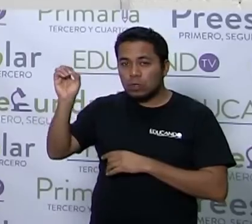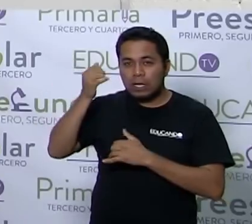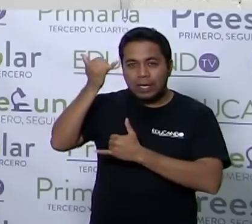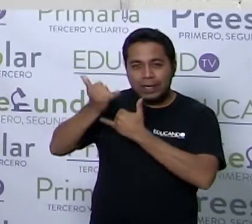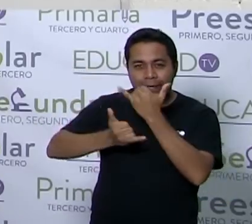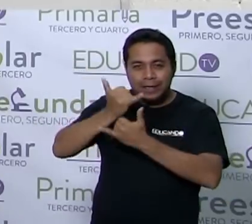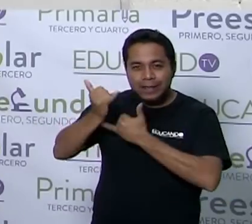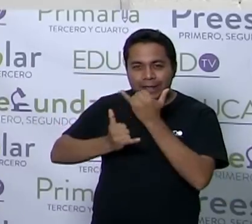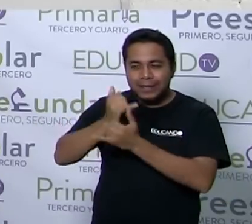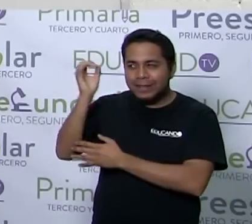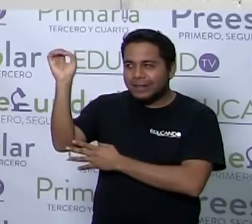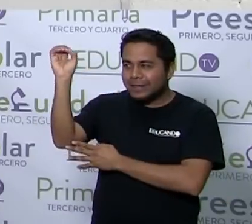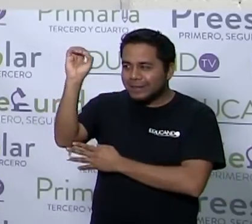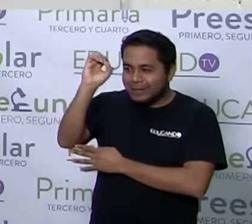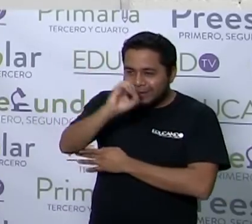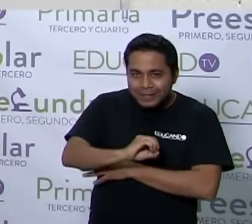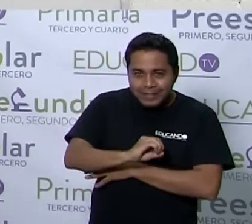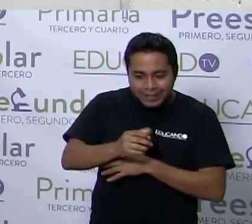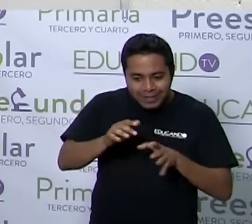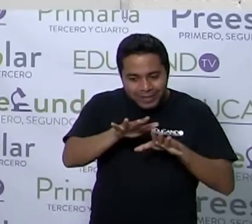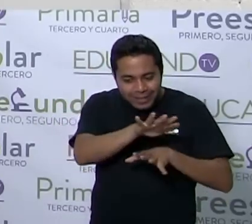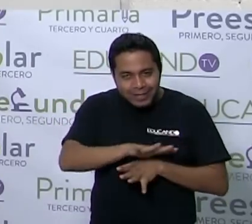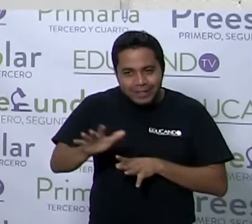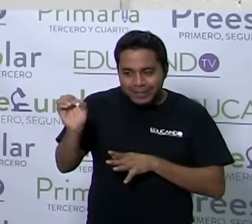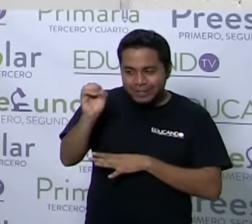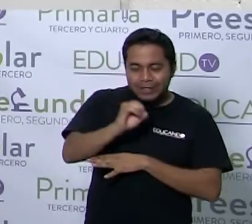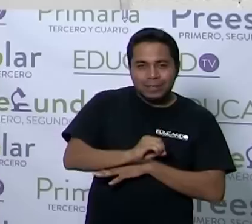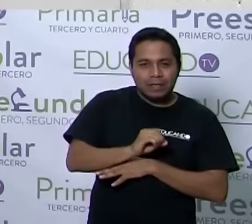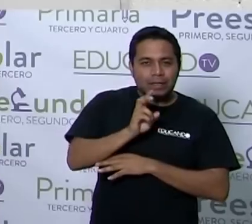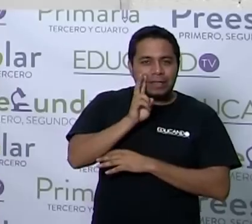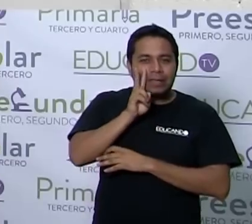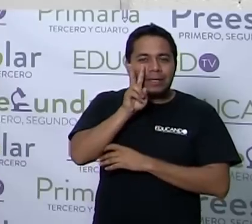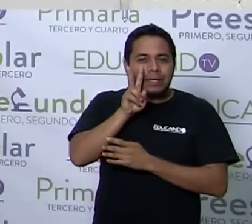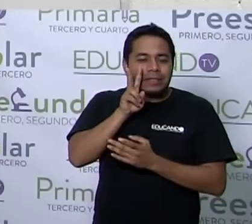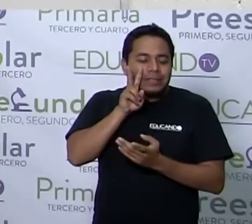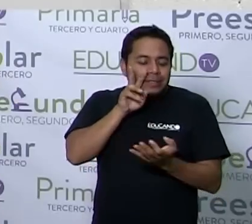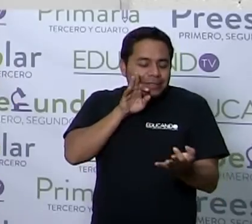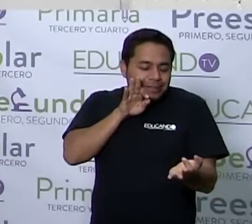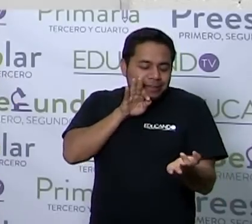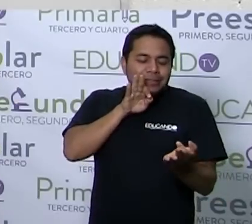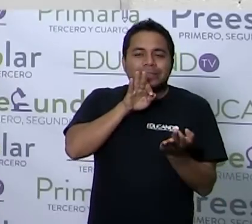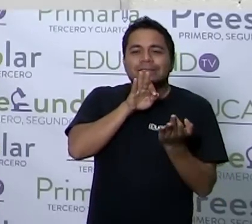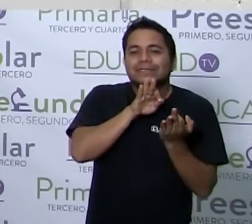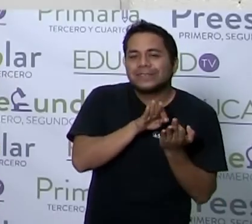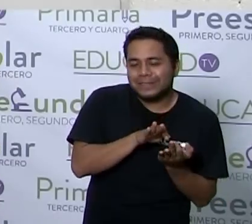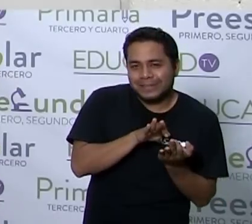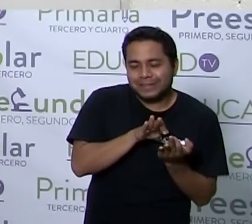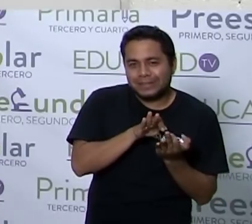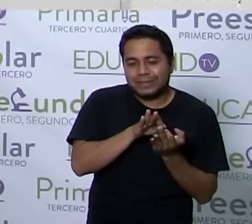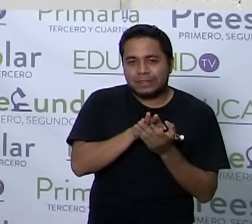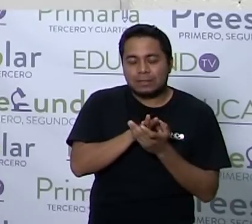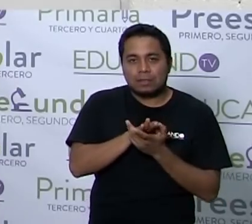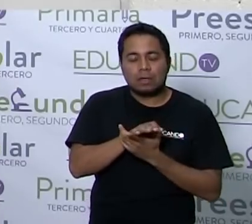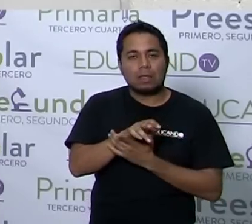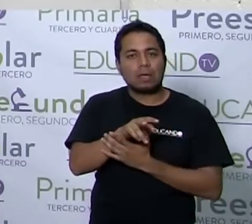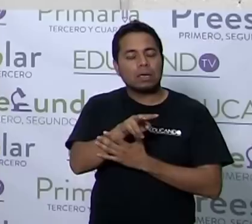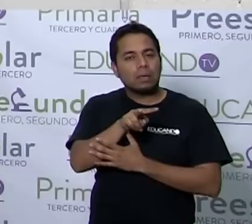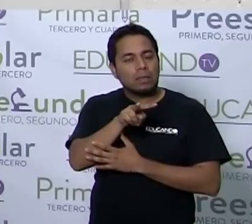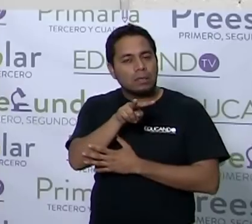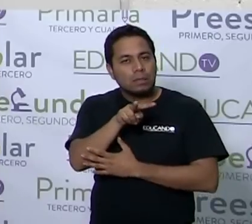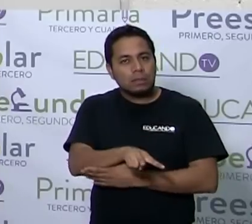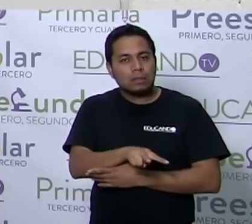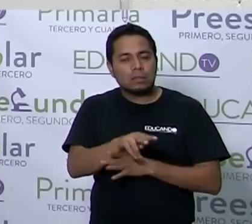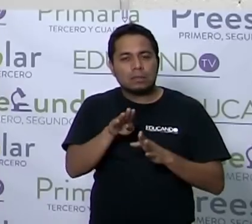bajaba hasta donde está la tierra porque la quería ver de más cerca. Se quedó